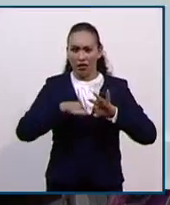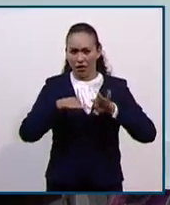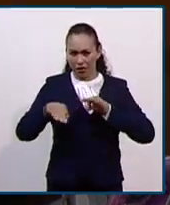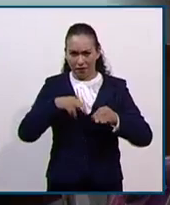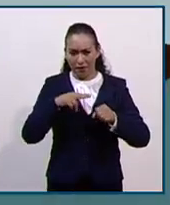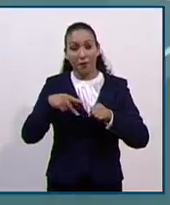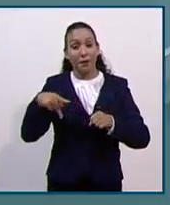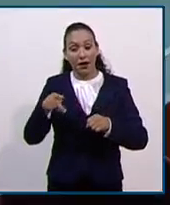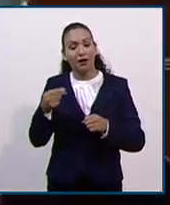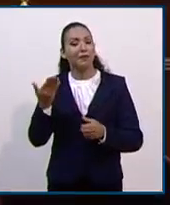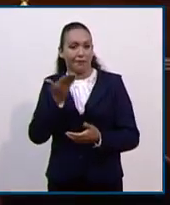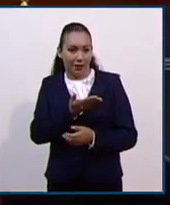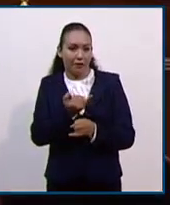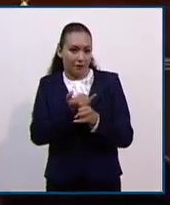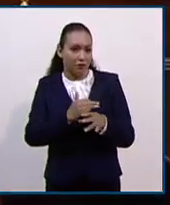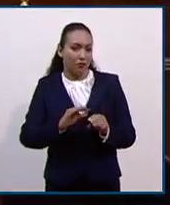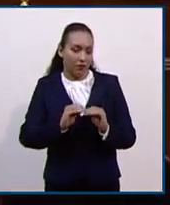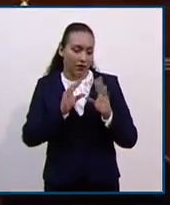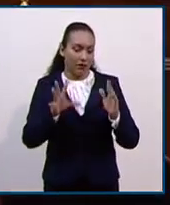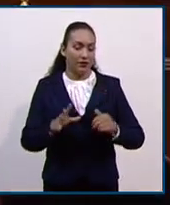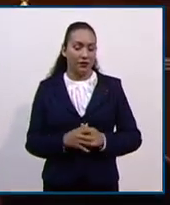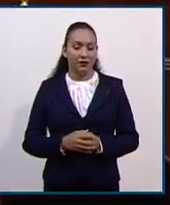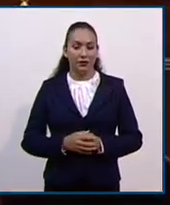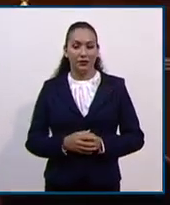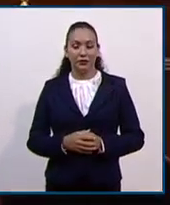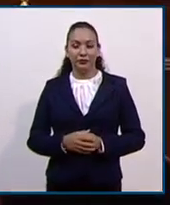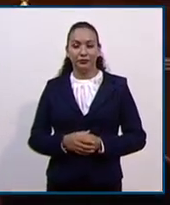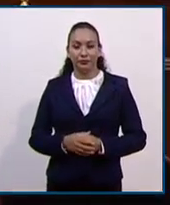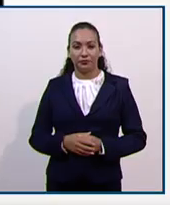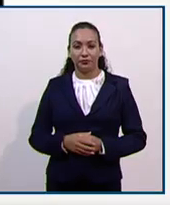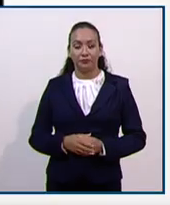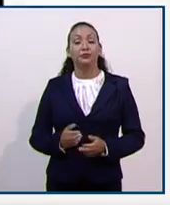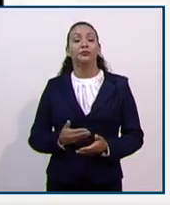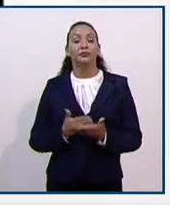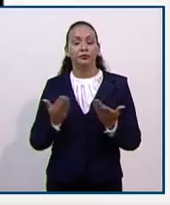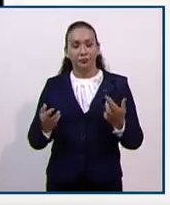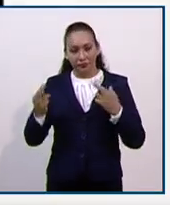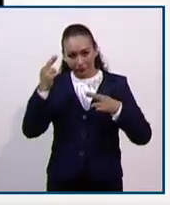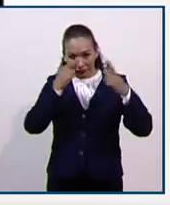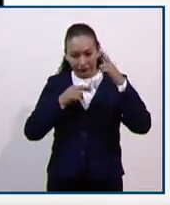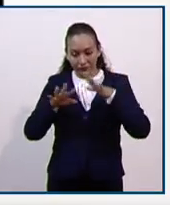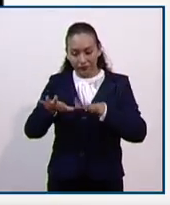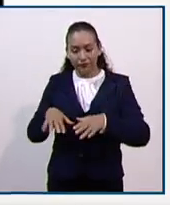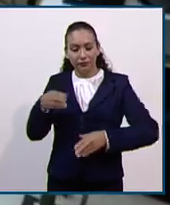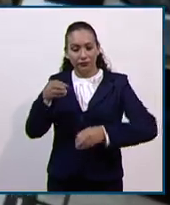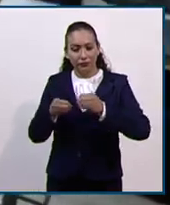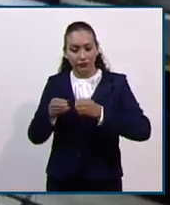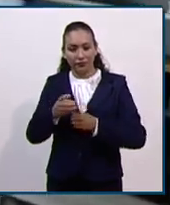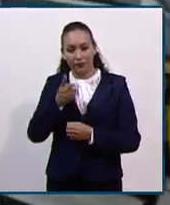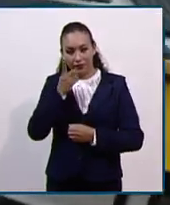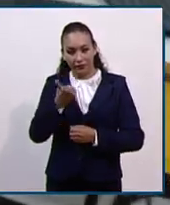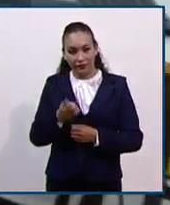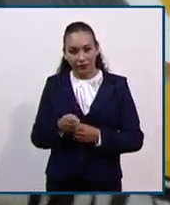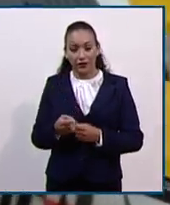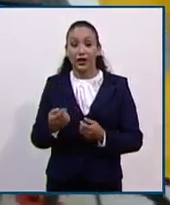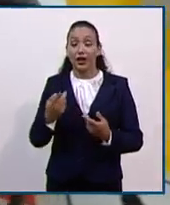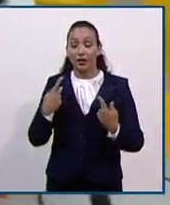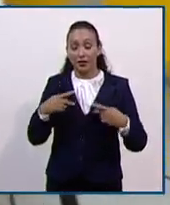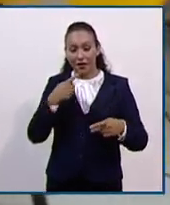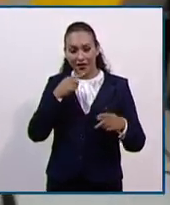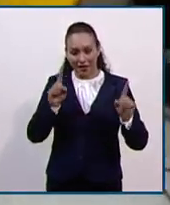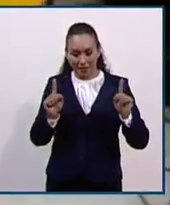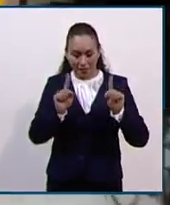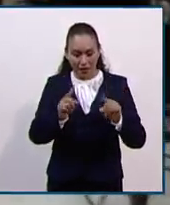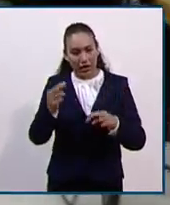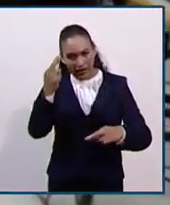gestión. Al resolver una contradicción de criterios, el Pleno determinó que las partes pueden ampliar válidamente